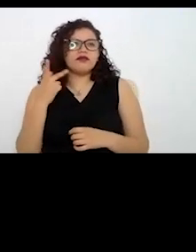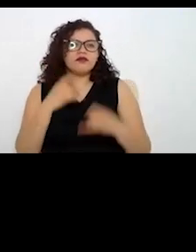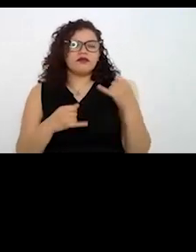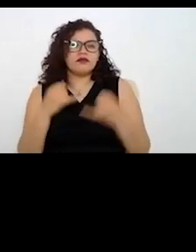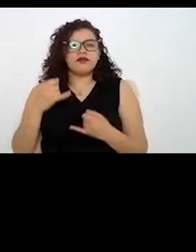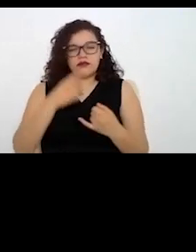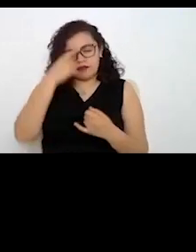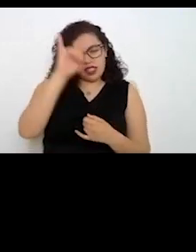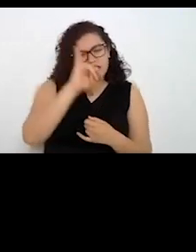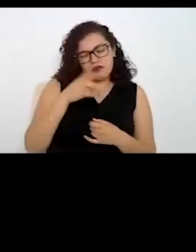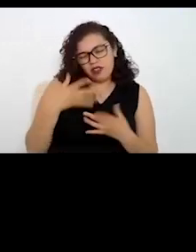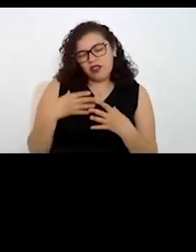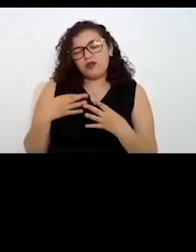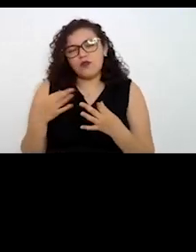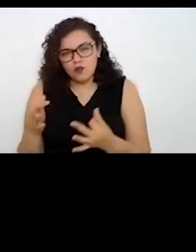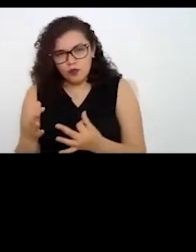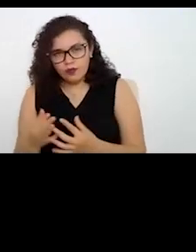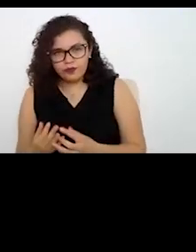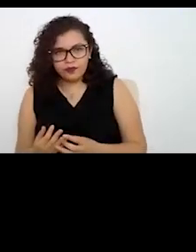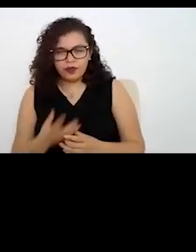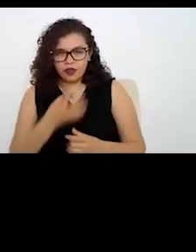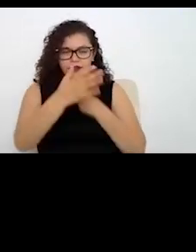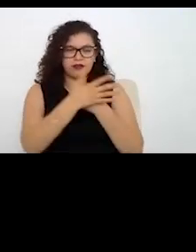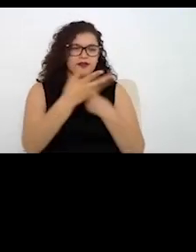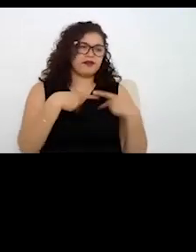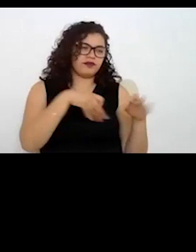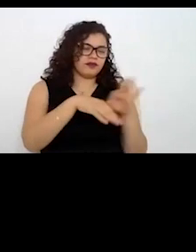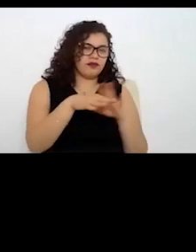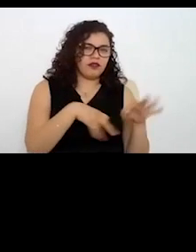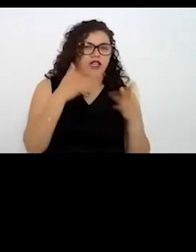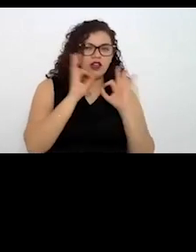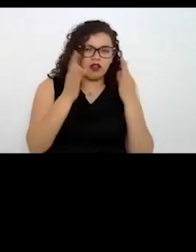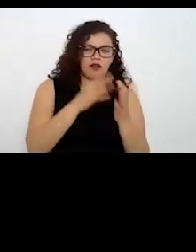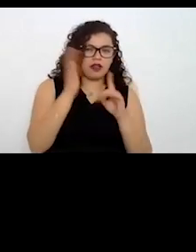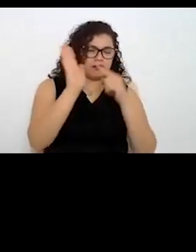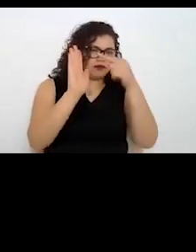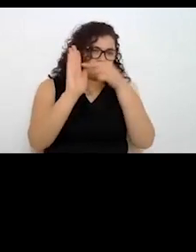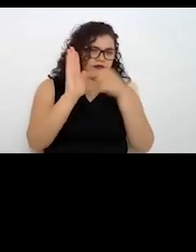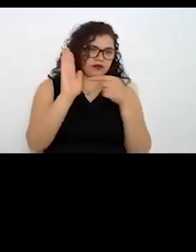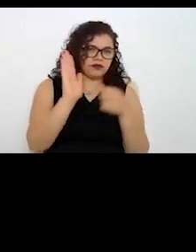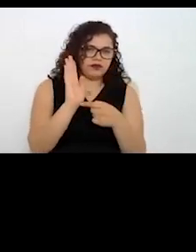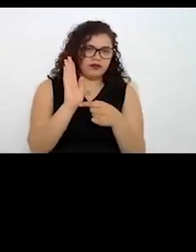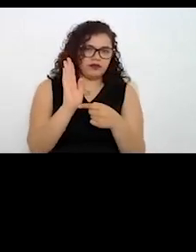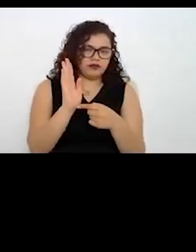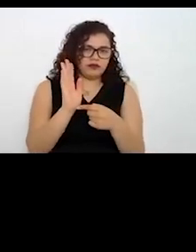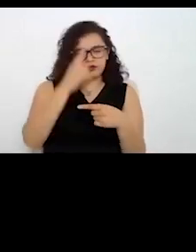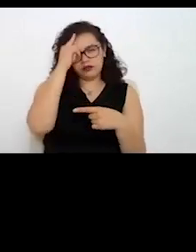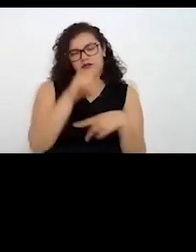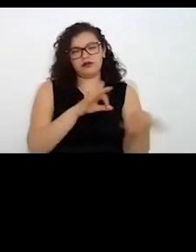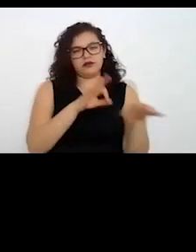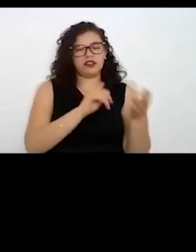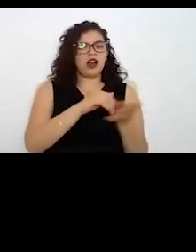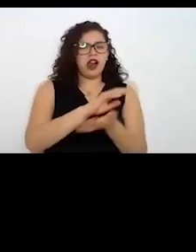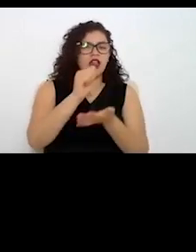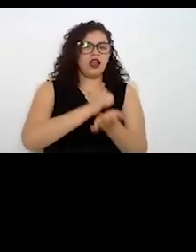delicado. Y sería anunciarle al trabajador que pues, por medio de esto cumple con la causal de rescisión, levantarle un